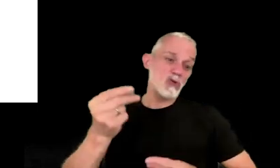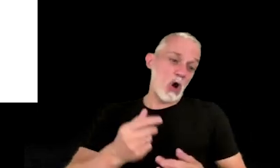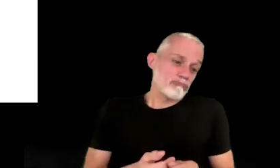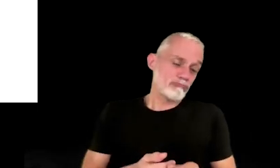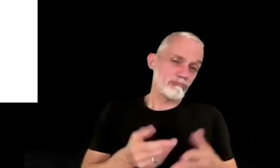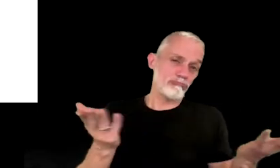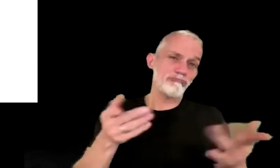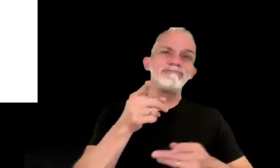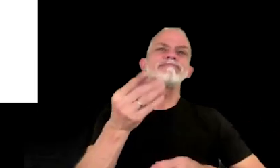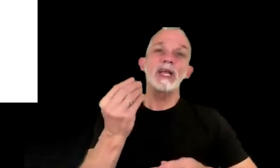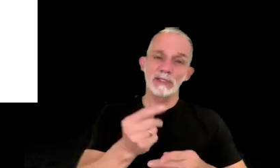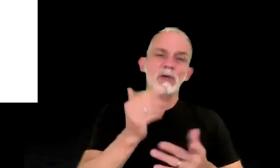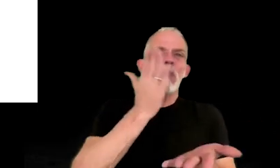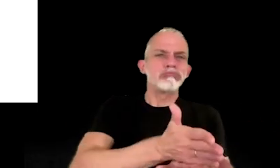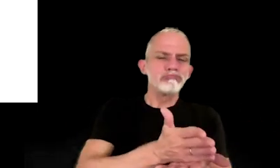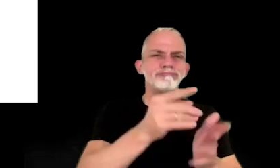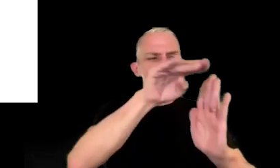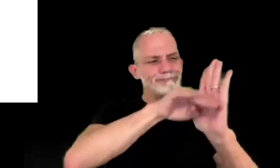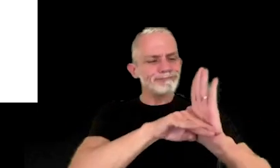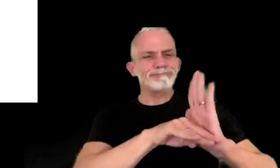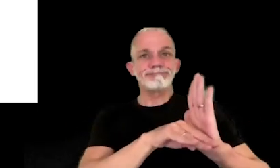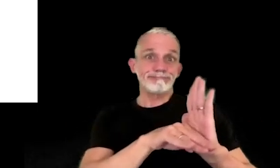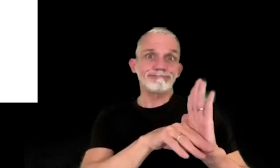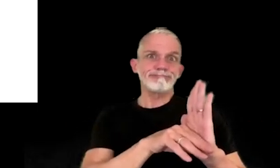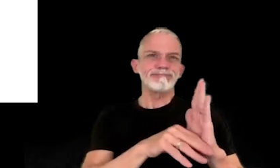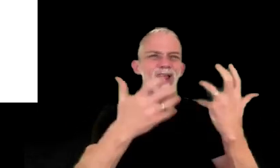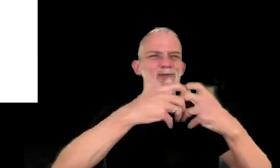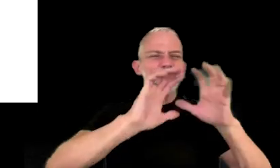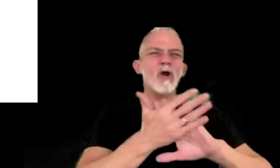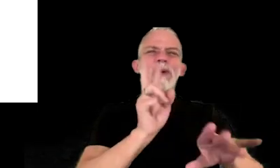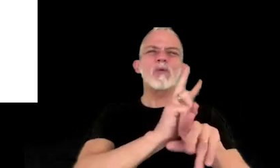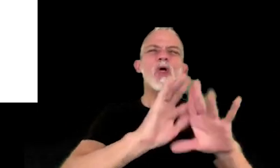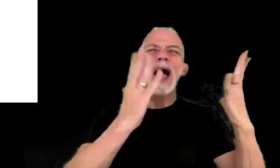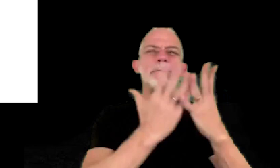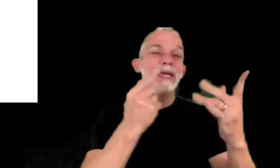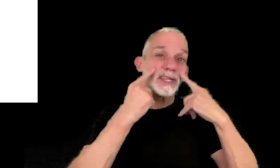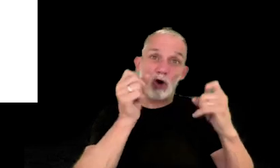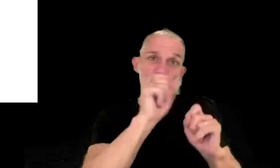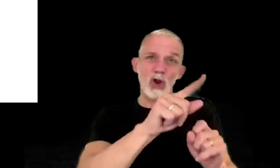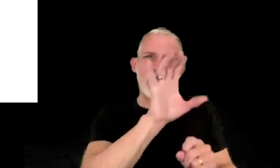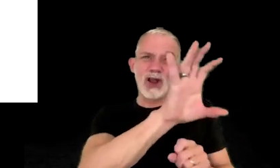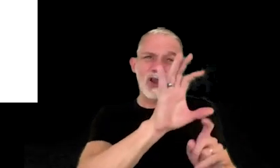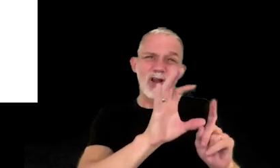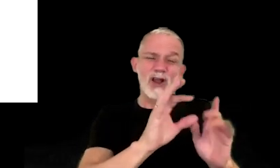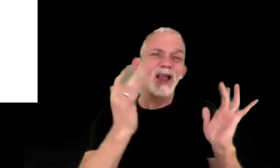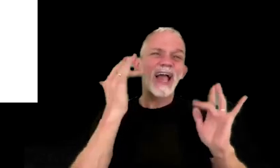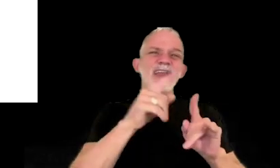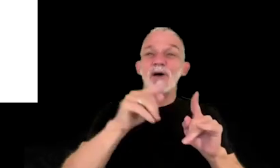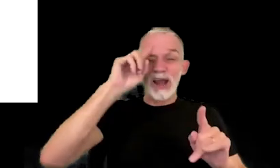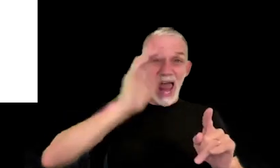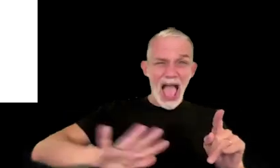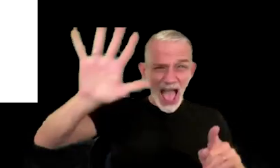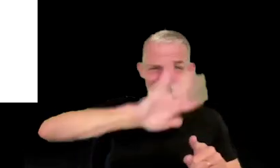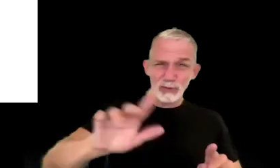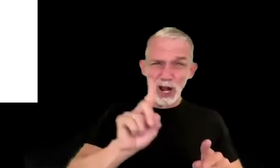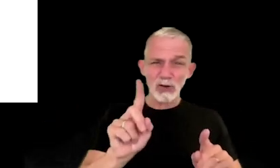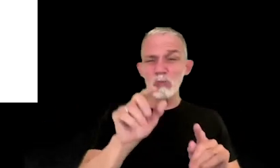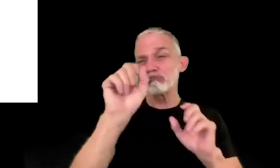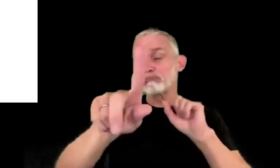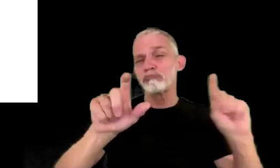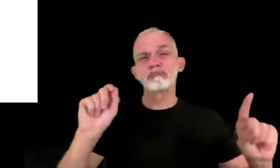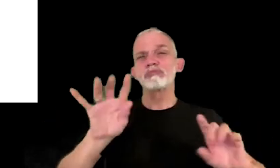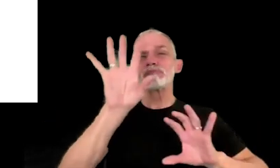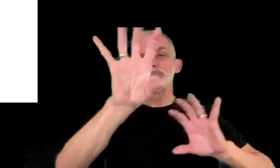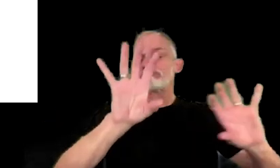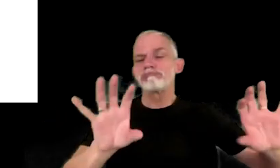lo que hacían era aplicar, ¿no? Mecanismos ambientales de control que no eran recetados a nivel nacional, o sea, pero como cada estado lo podía aplicar,